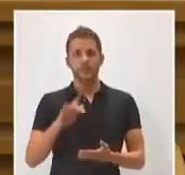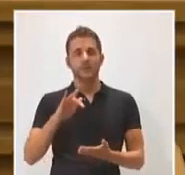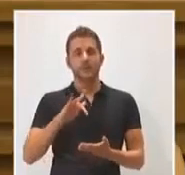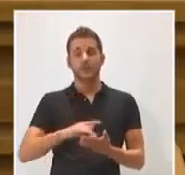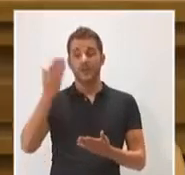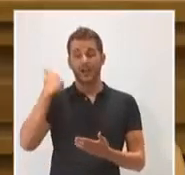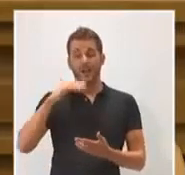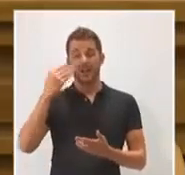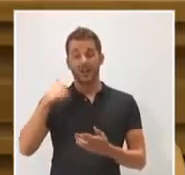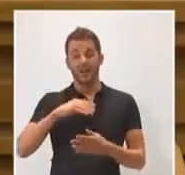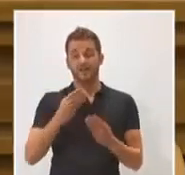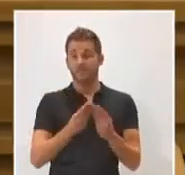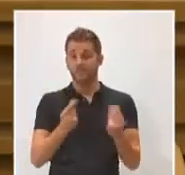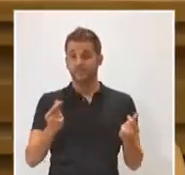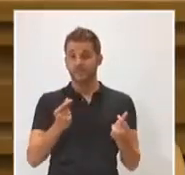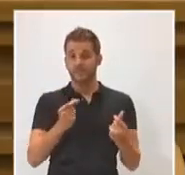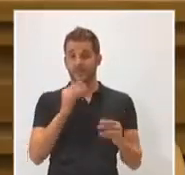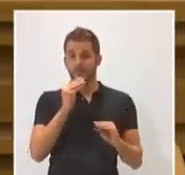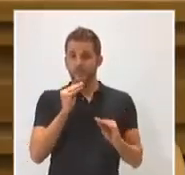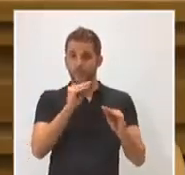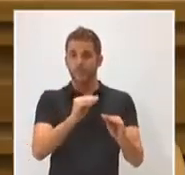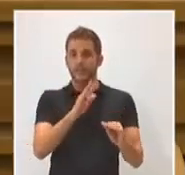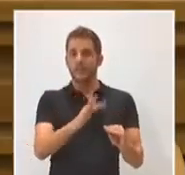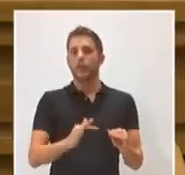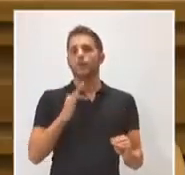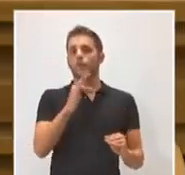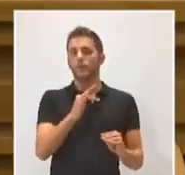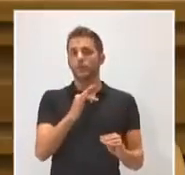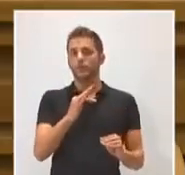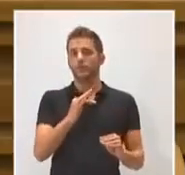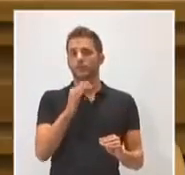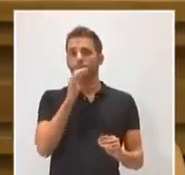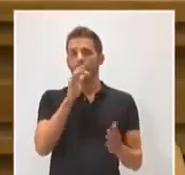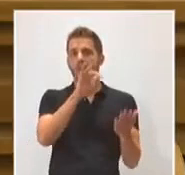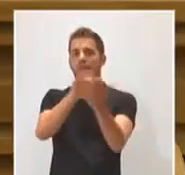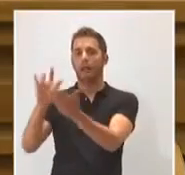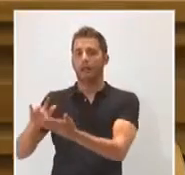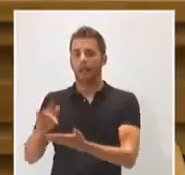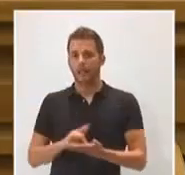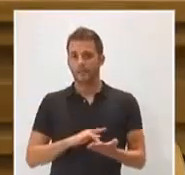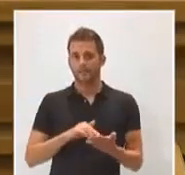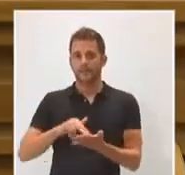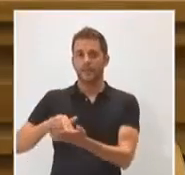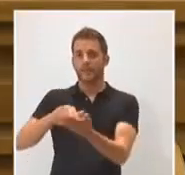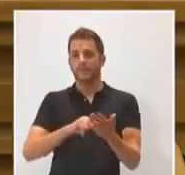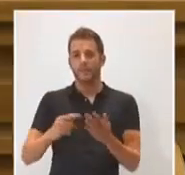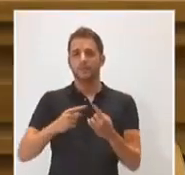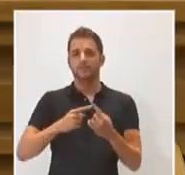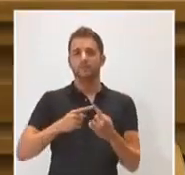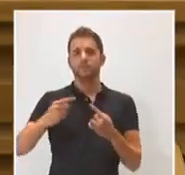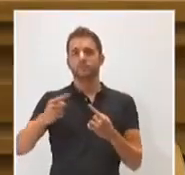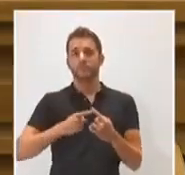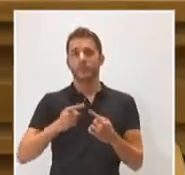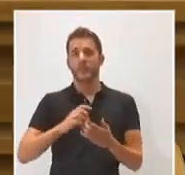en su momento el plus de itinerancia bueno la gratificación de itinerancia a los profesores que tienen que desplazarse en centros